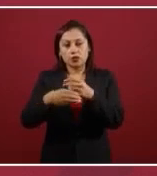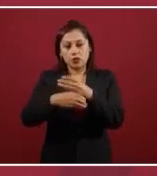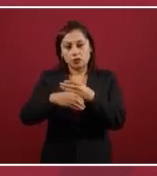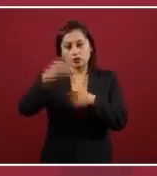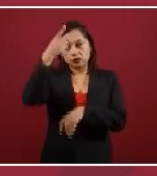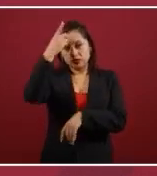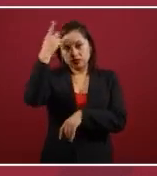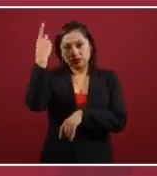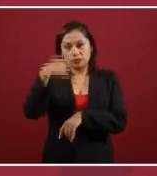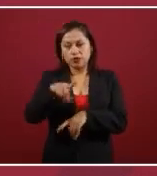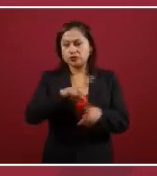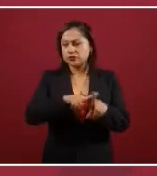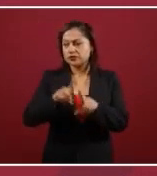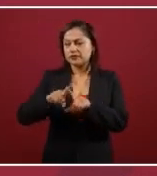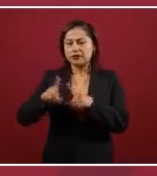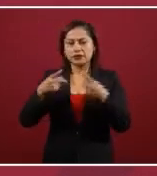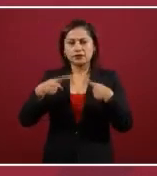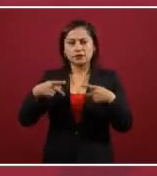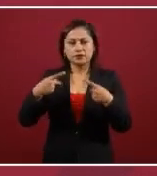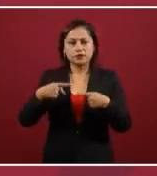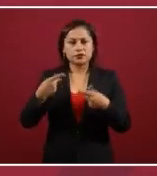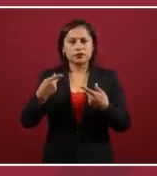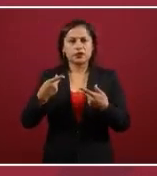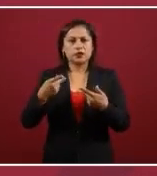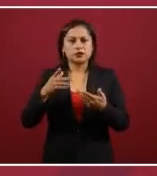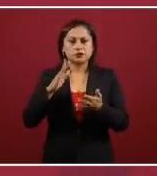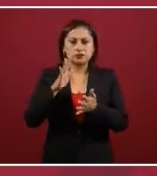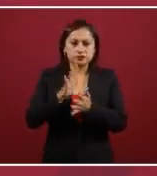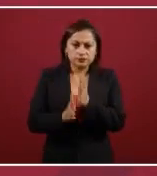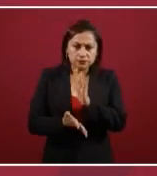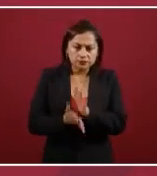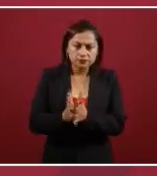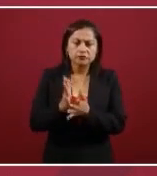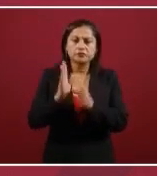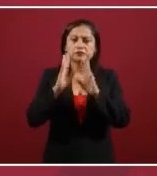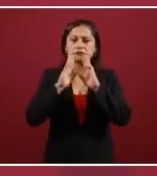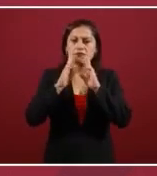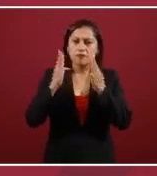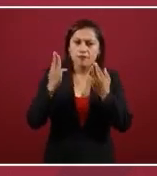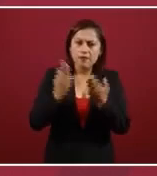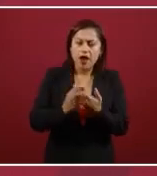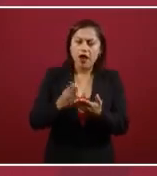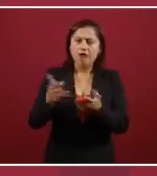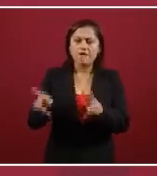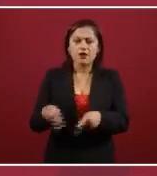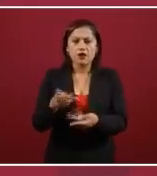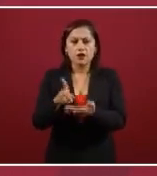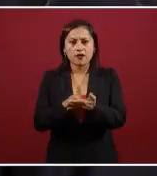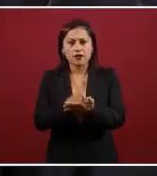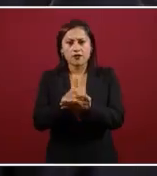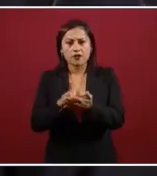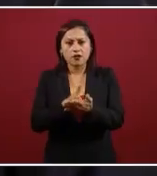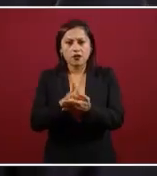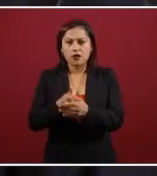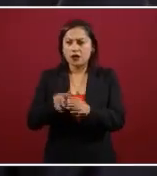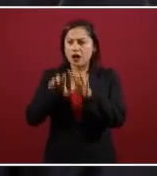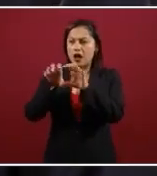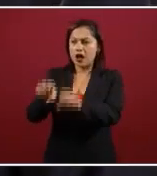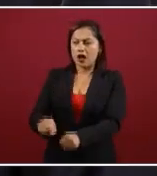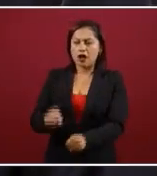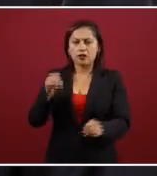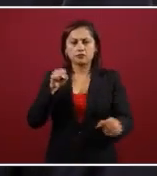narcotraficantes, a delincuentes de cuello blanco, no se queden en el extranjero,